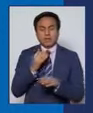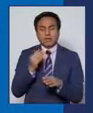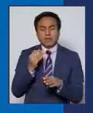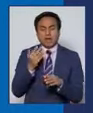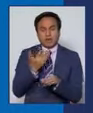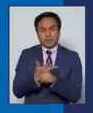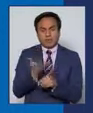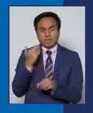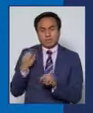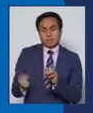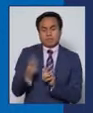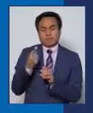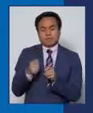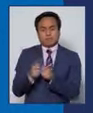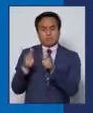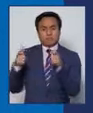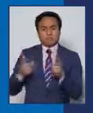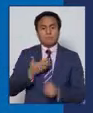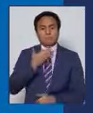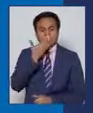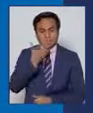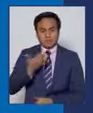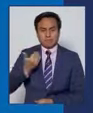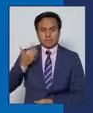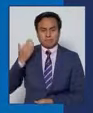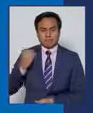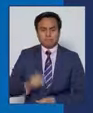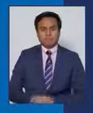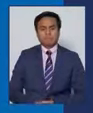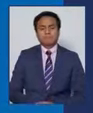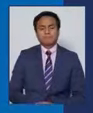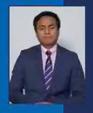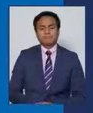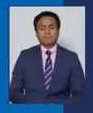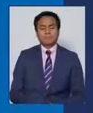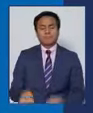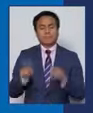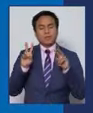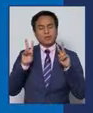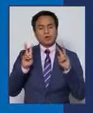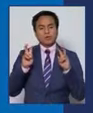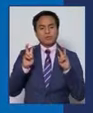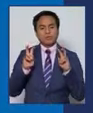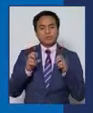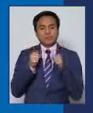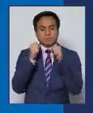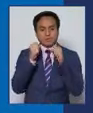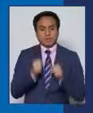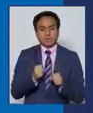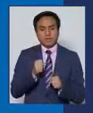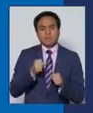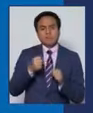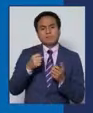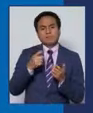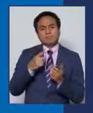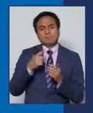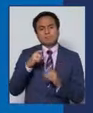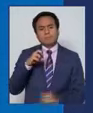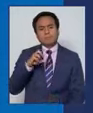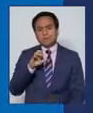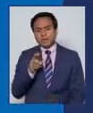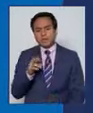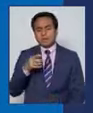produjo la primera ola en la ciudad de Punta Arenas. En cuanto a nuestra capacidad de testeo, ya lo mencionaba